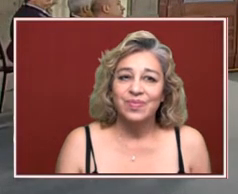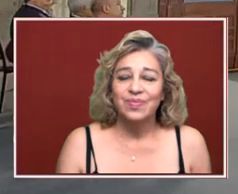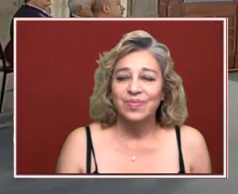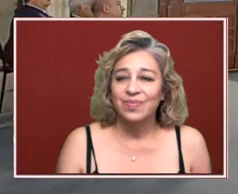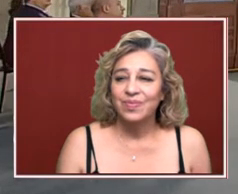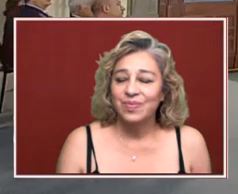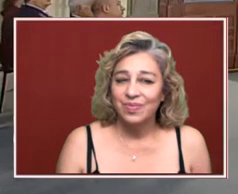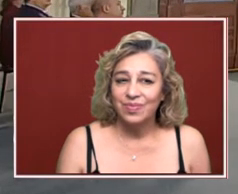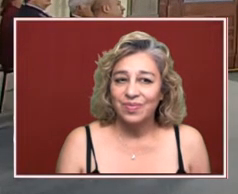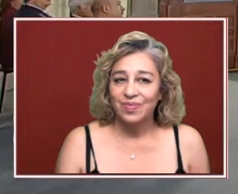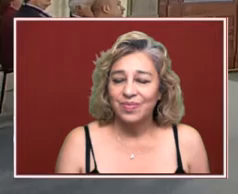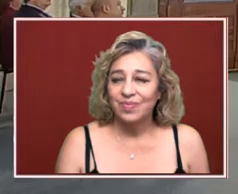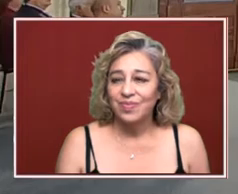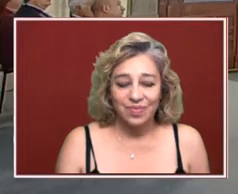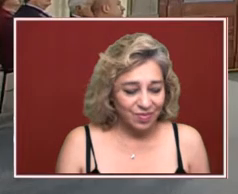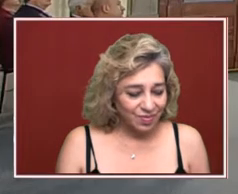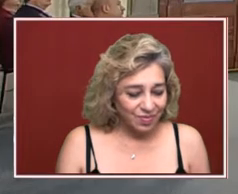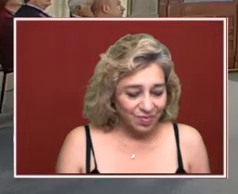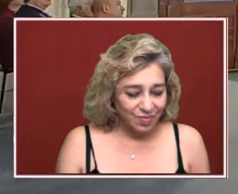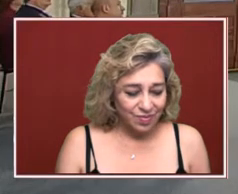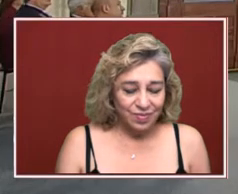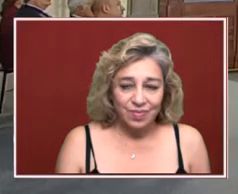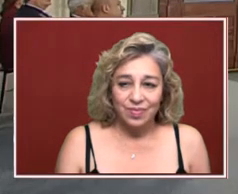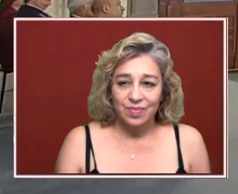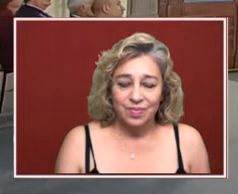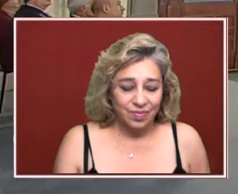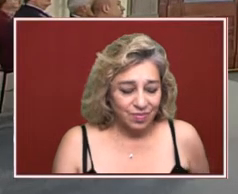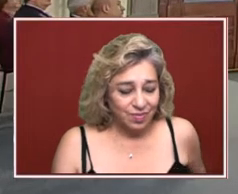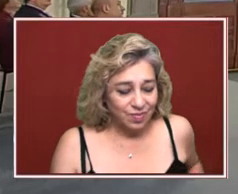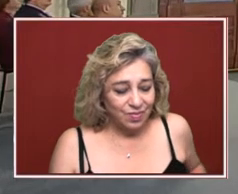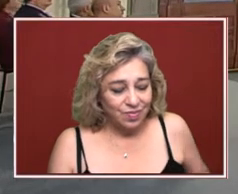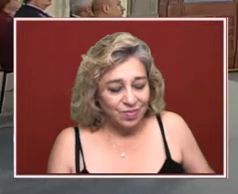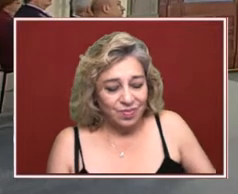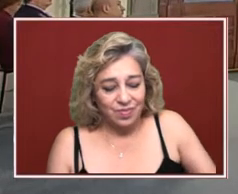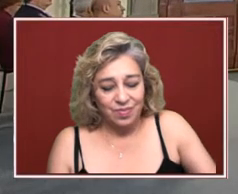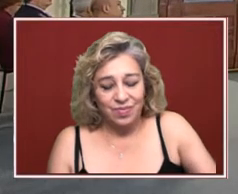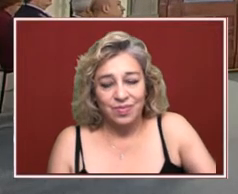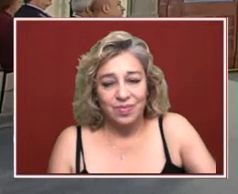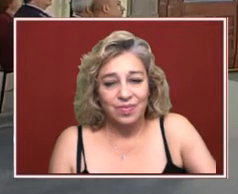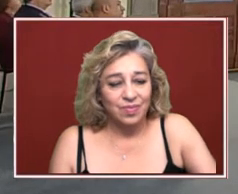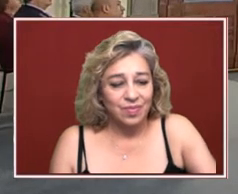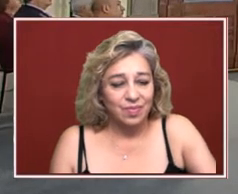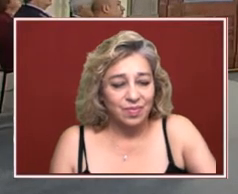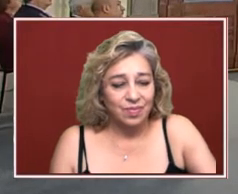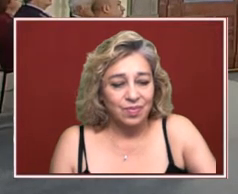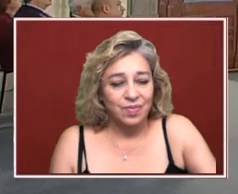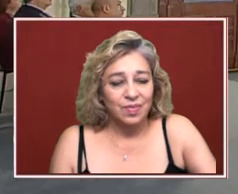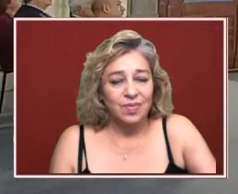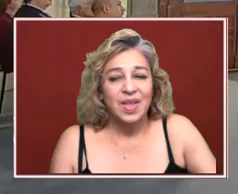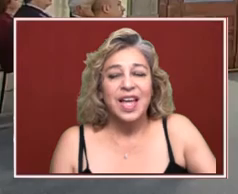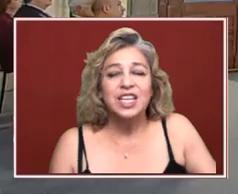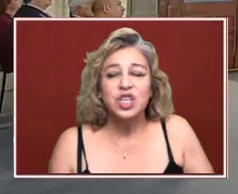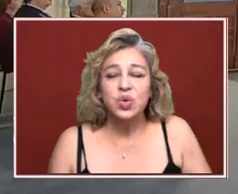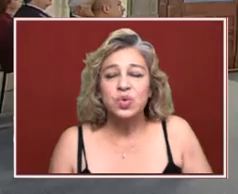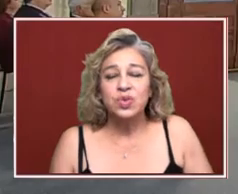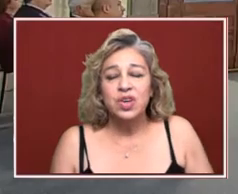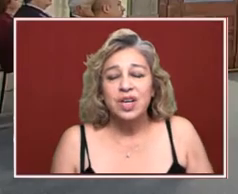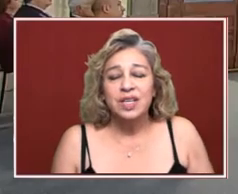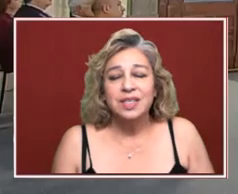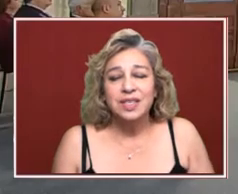Agradecer mucho a los cónsules por todo lo que llevan a cabo de, and